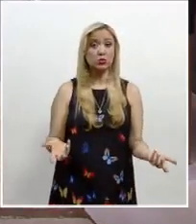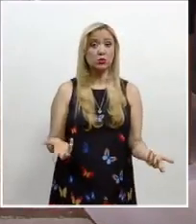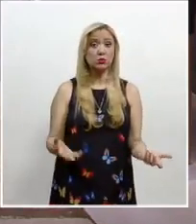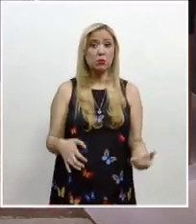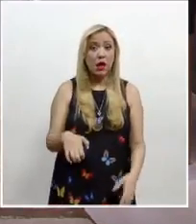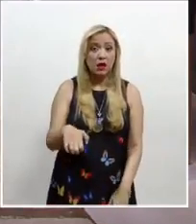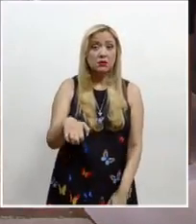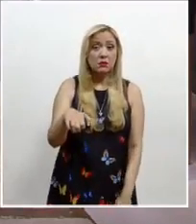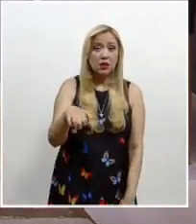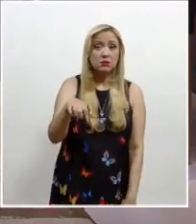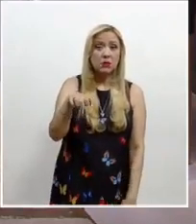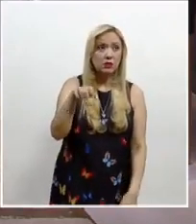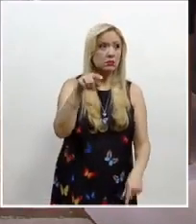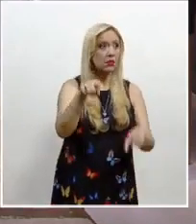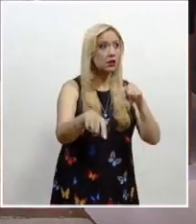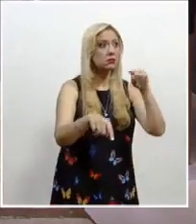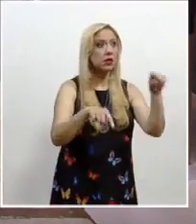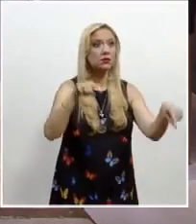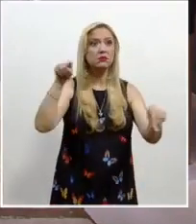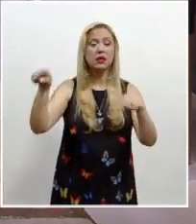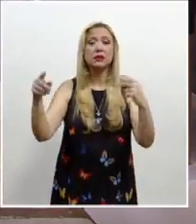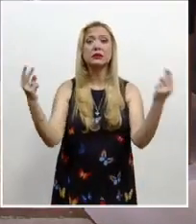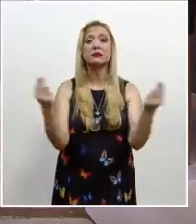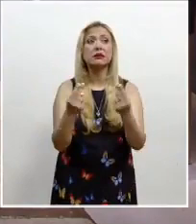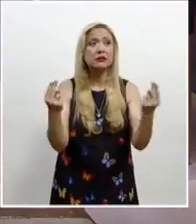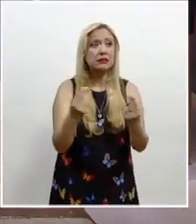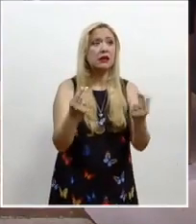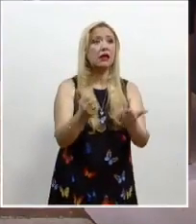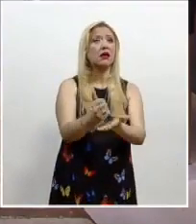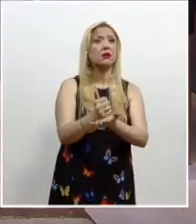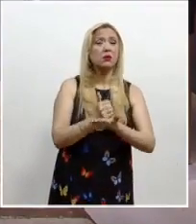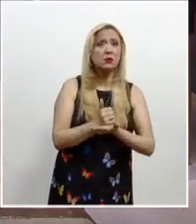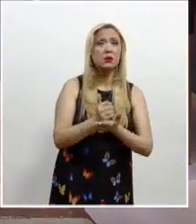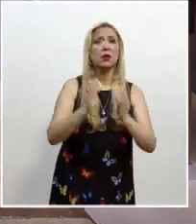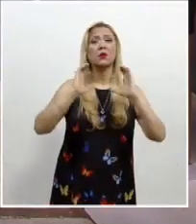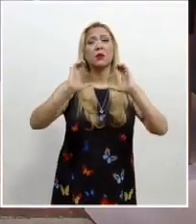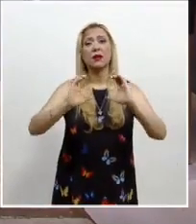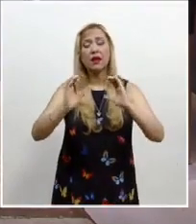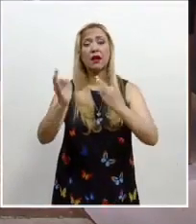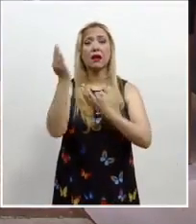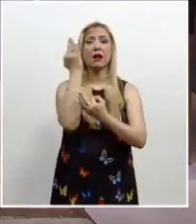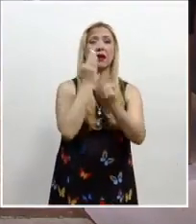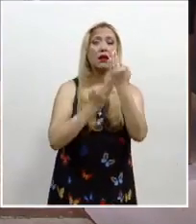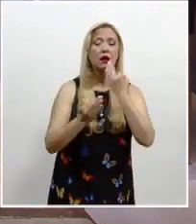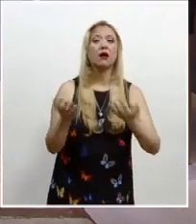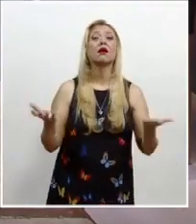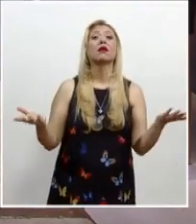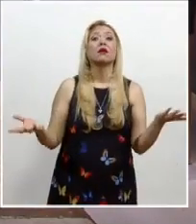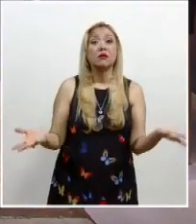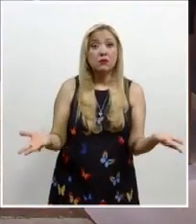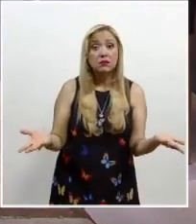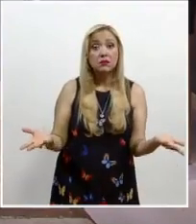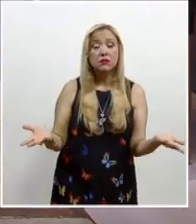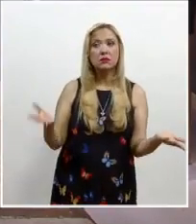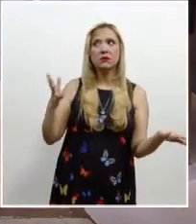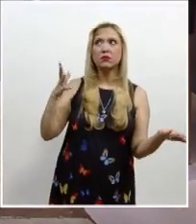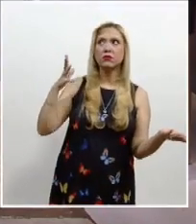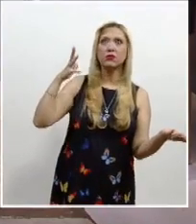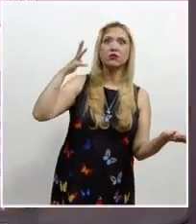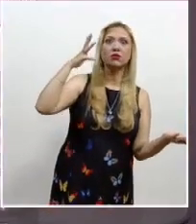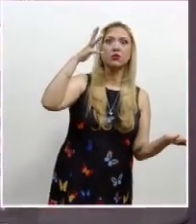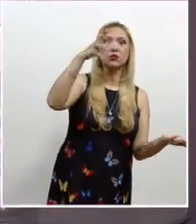hay más adultos y adultas mayores que necesitan este tipo de servicios y tenemos que estar preparados y preparadas